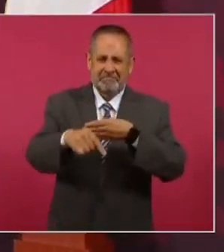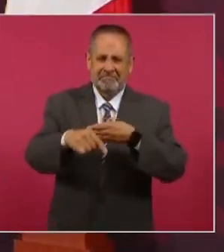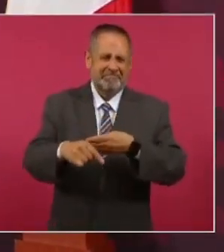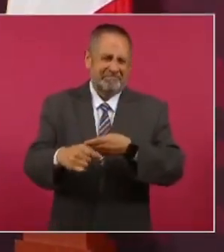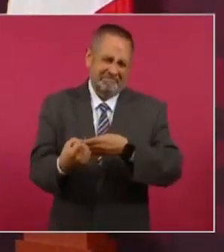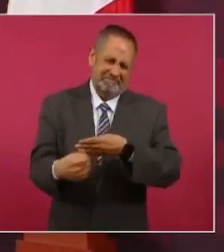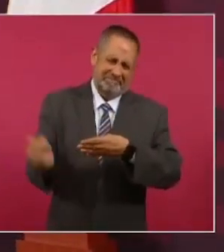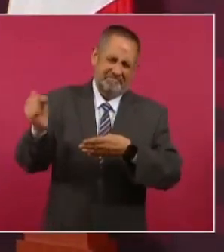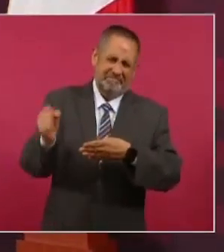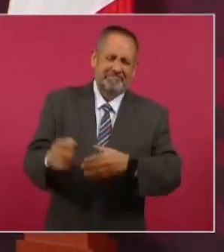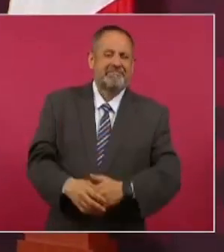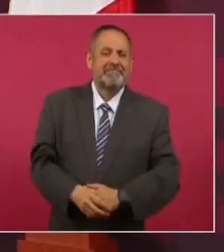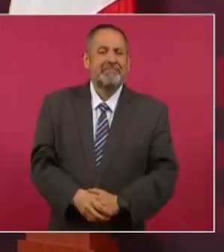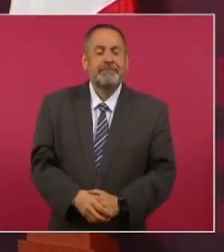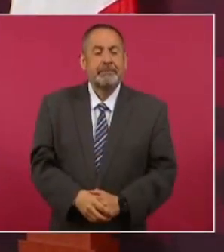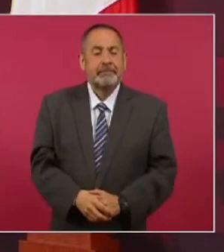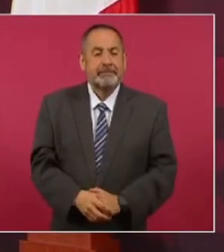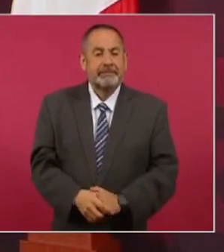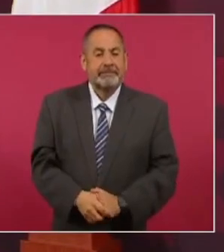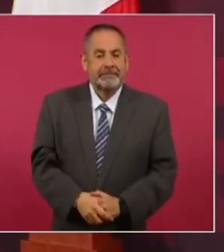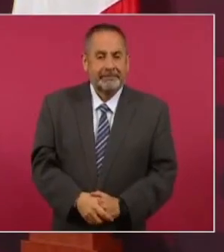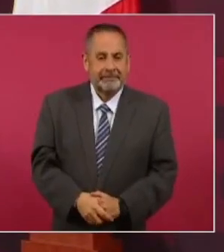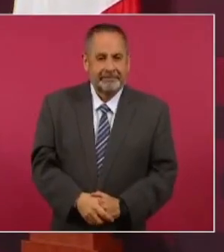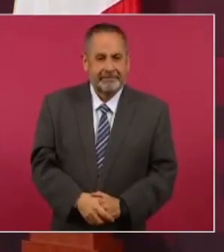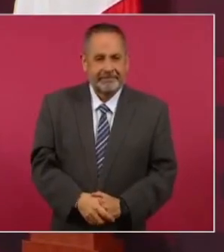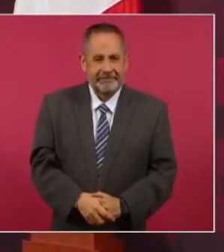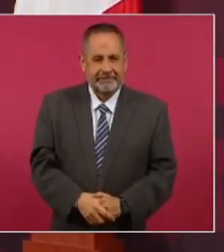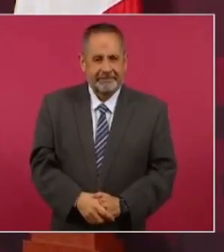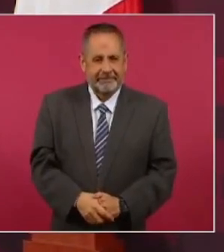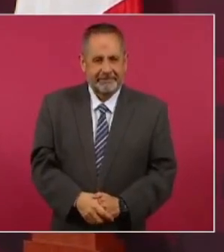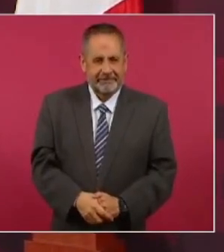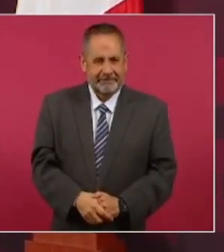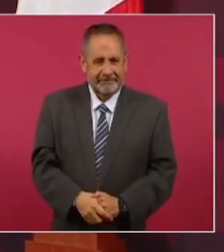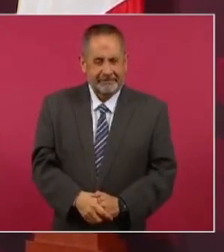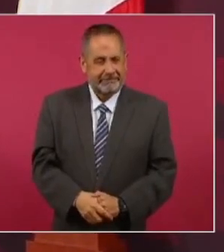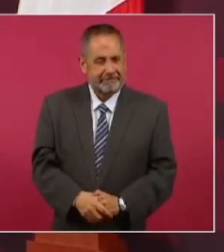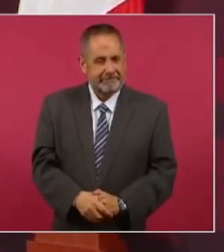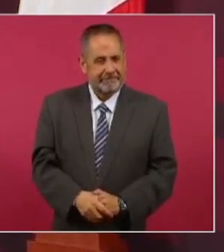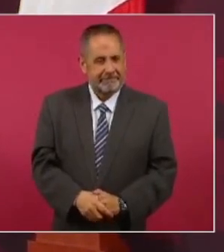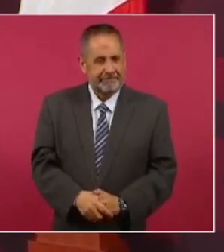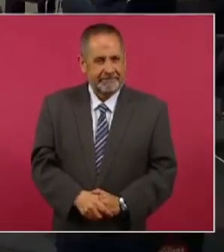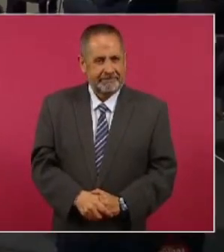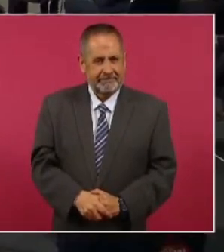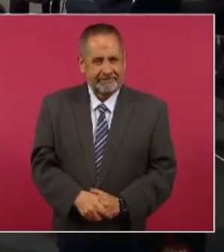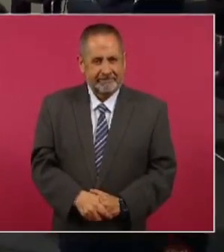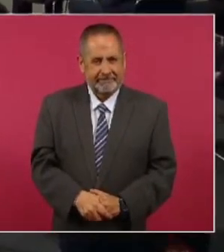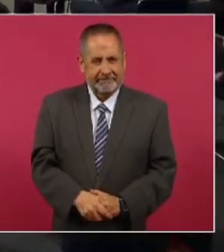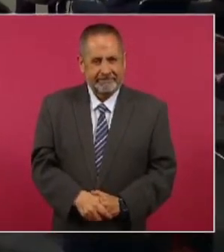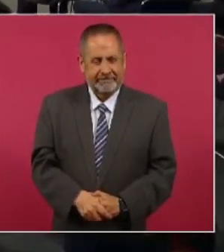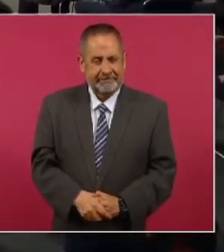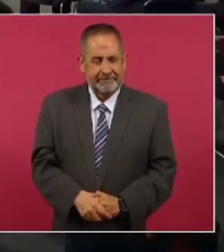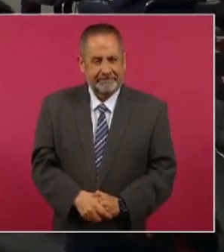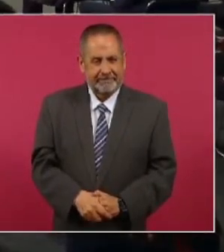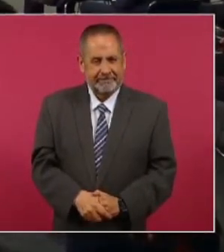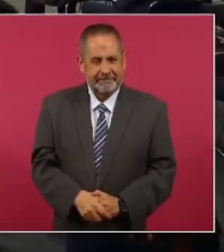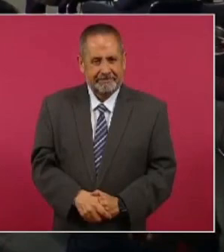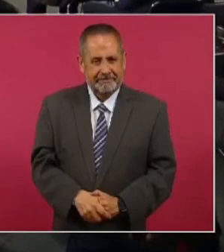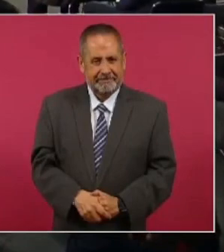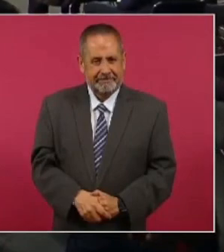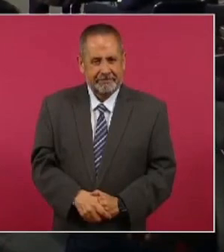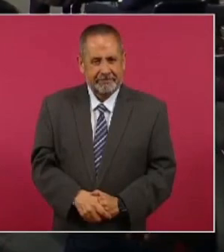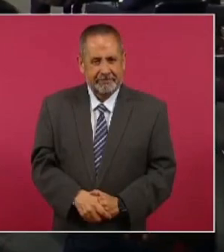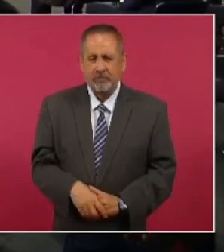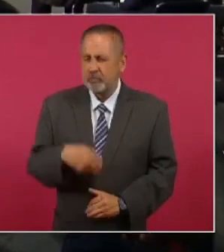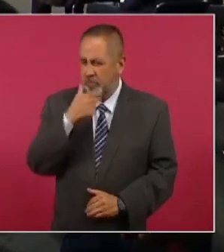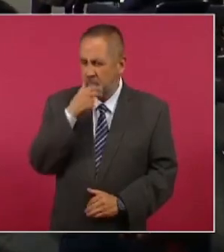allí lo tienen el soberbio tablazo de cuadrangular por el jardín de la izquierda Meneses le dio